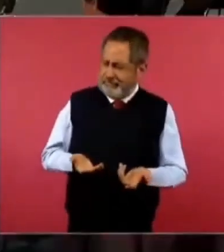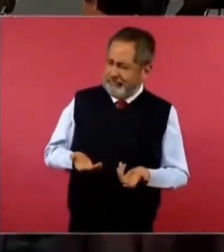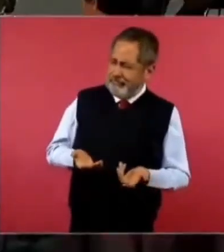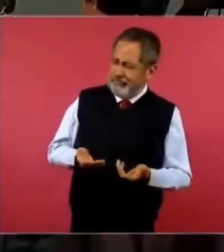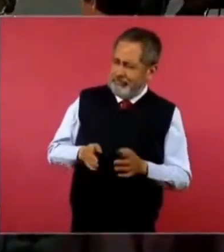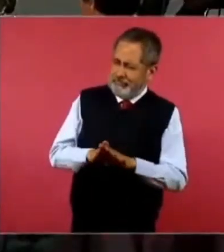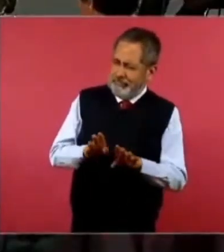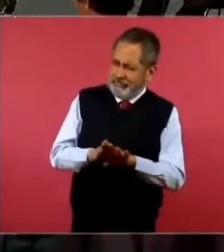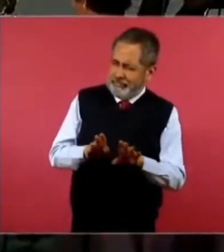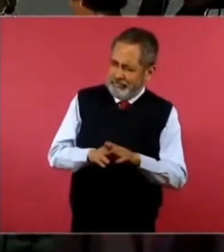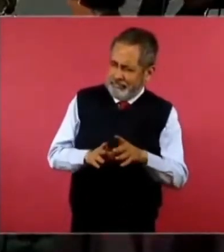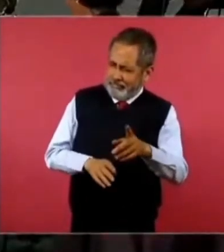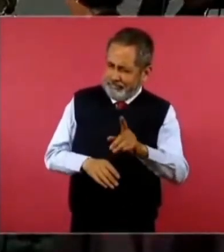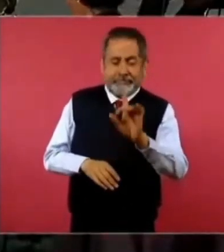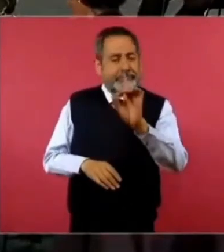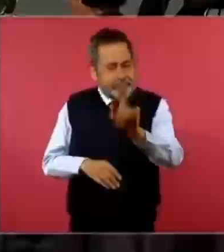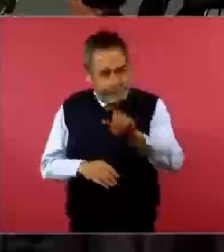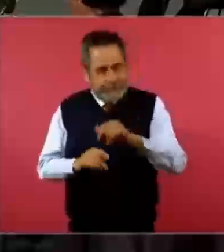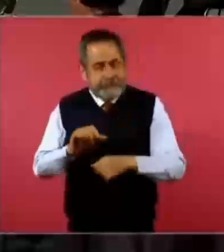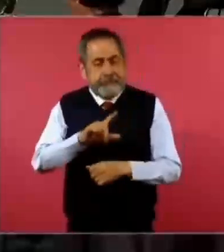Luego pasa el tiempo,